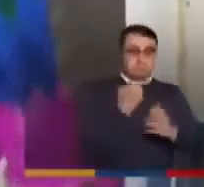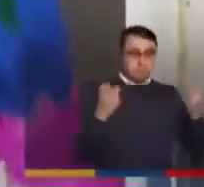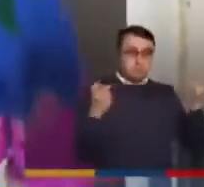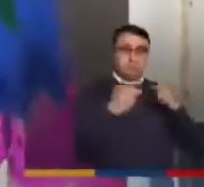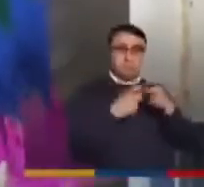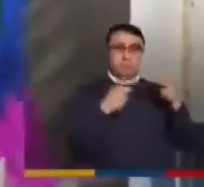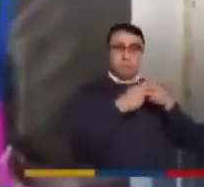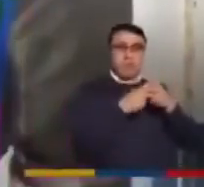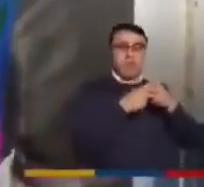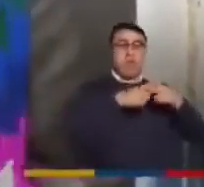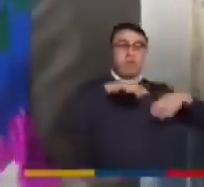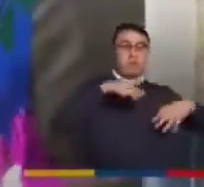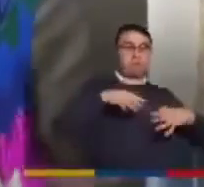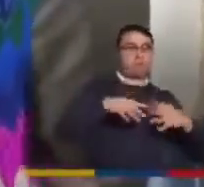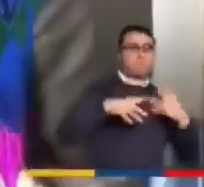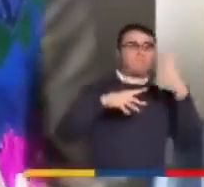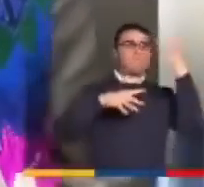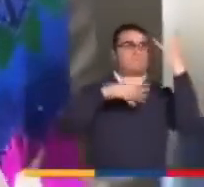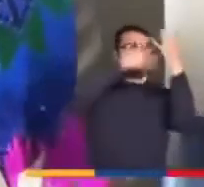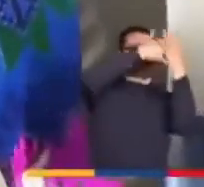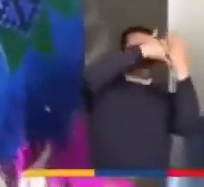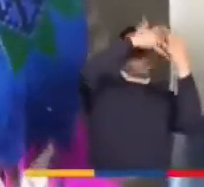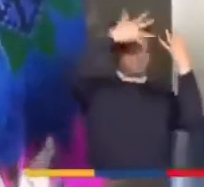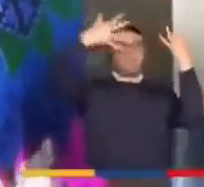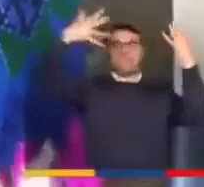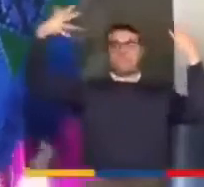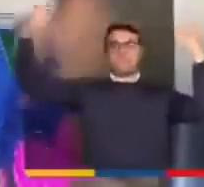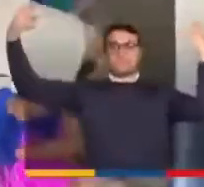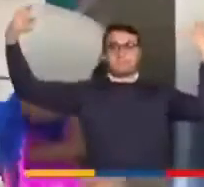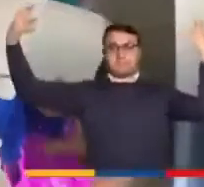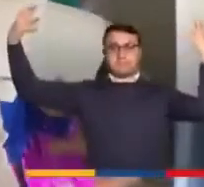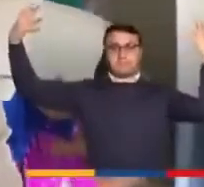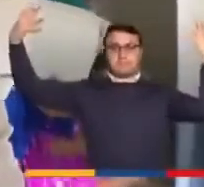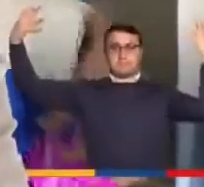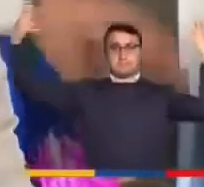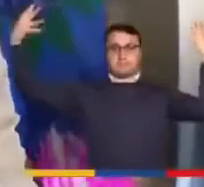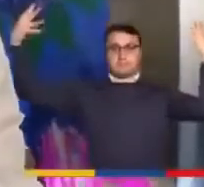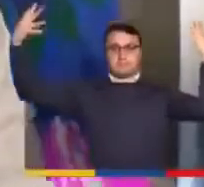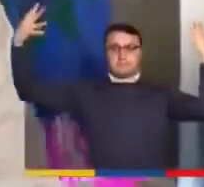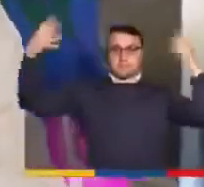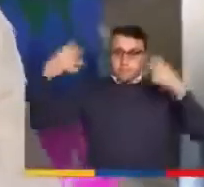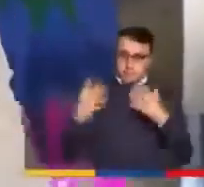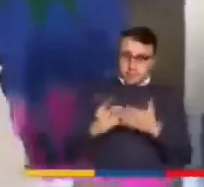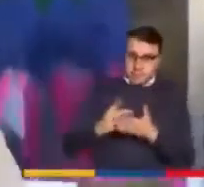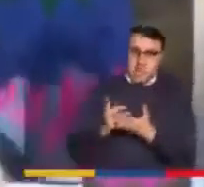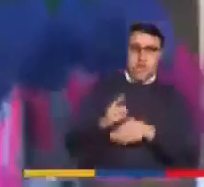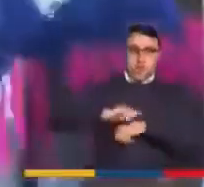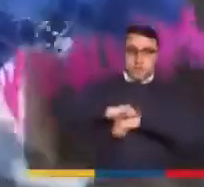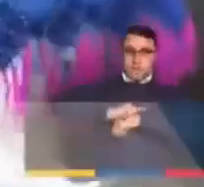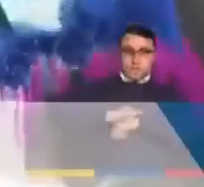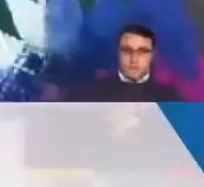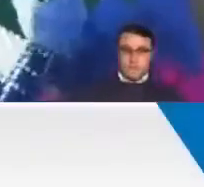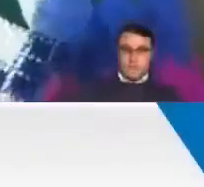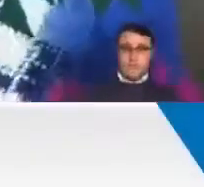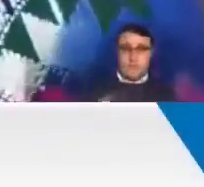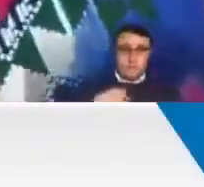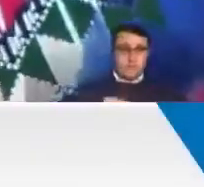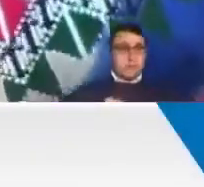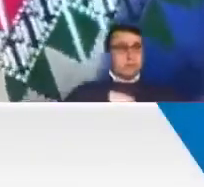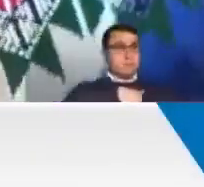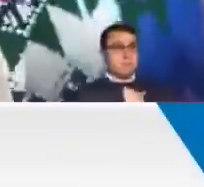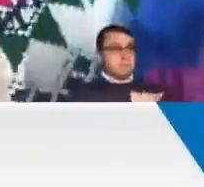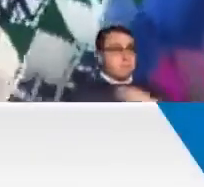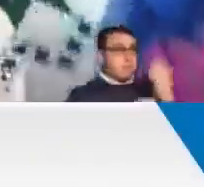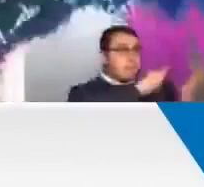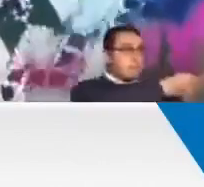en cable a la red. El contador, en vez de contar para adentro, cuenta para afuera y va